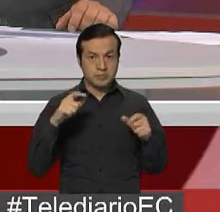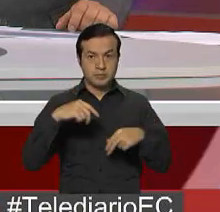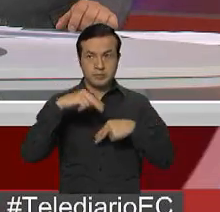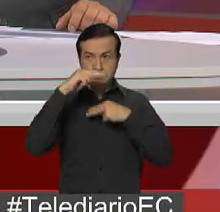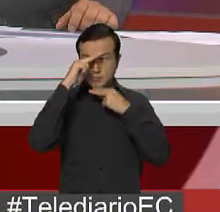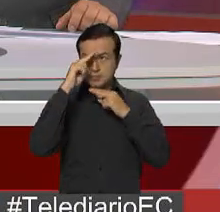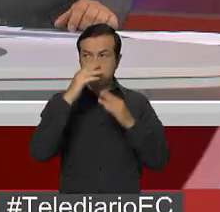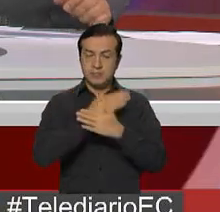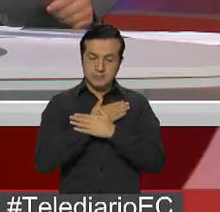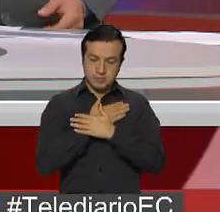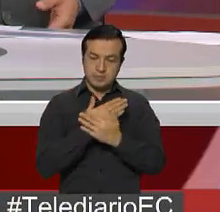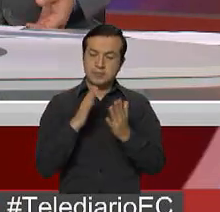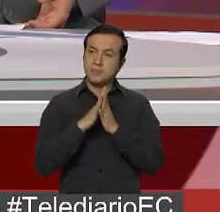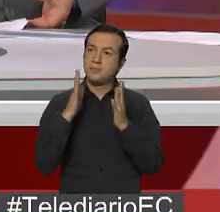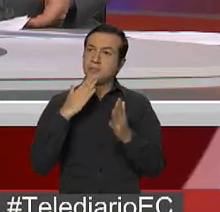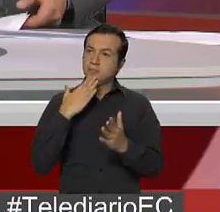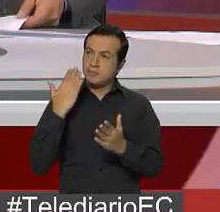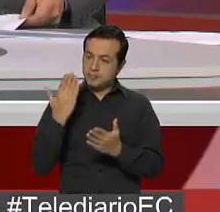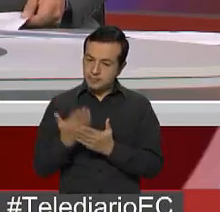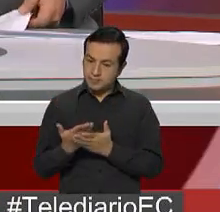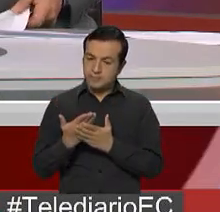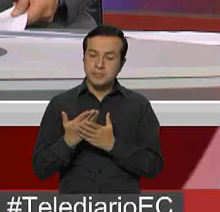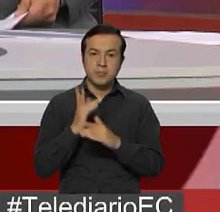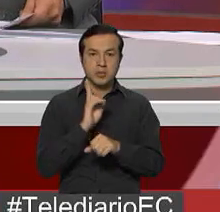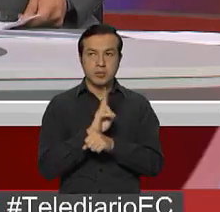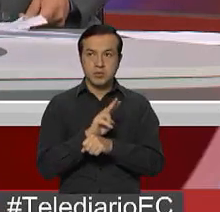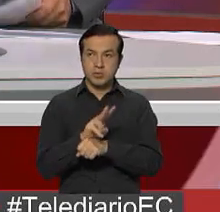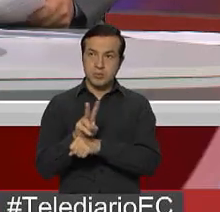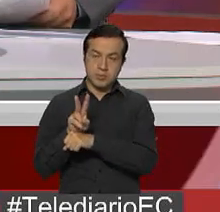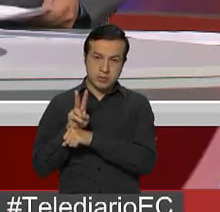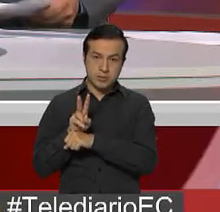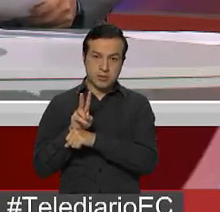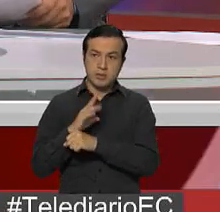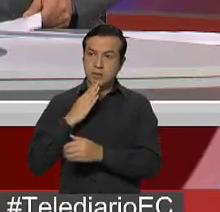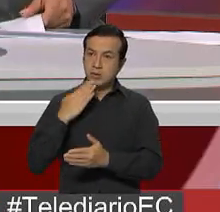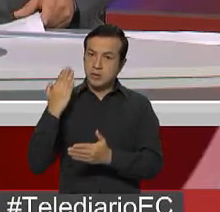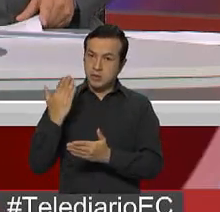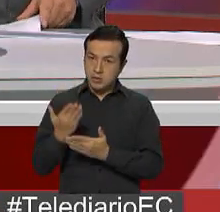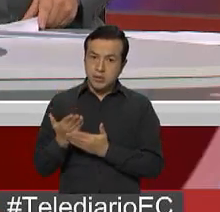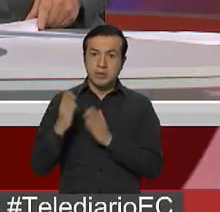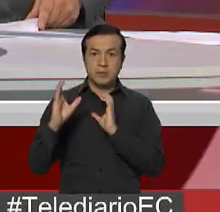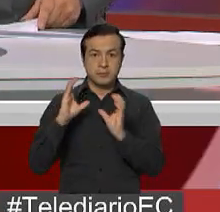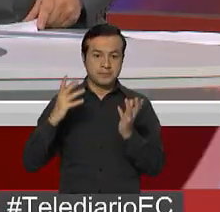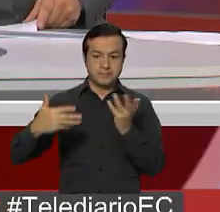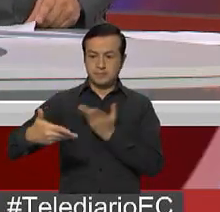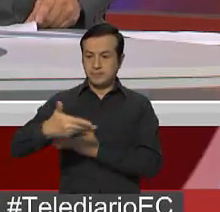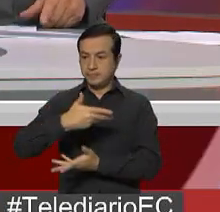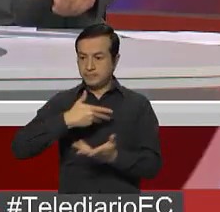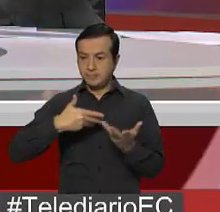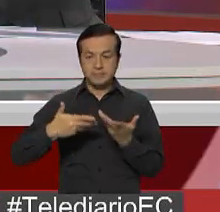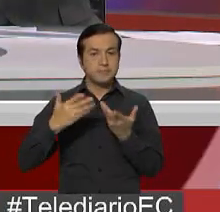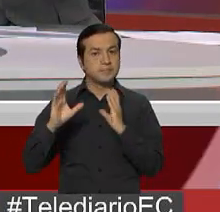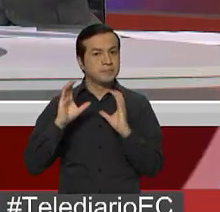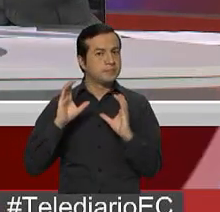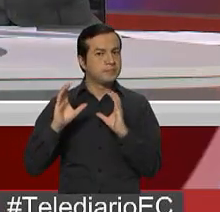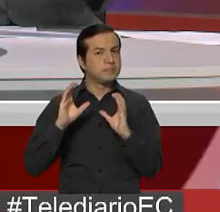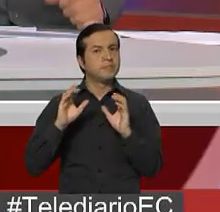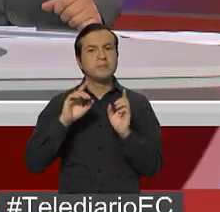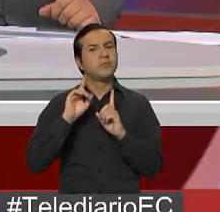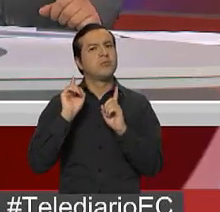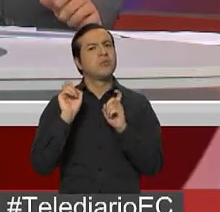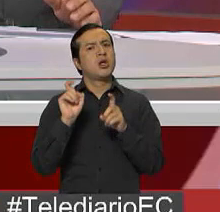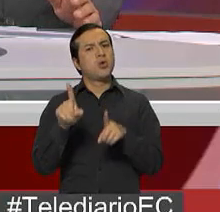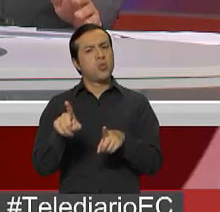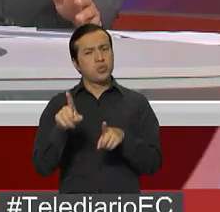saludables muchas gracias gracias intendenta por ofrecernos de este espacio para conversar durante estos próximos minutos bueno como les ha ido